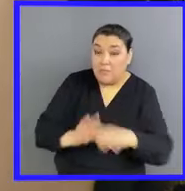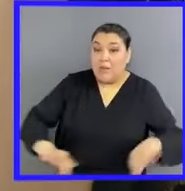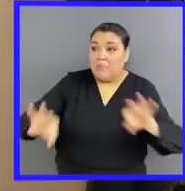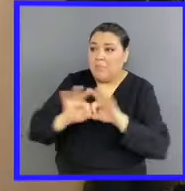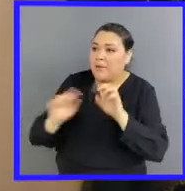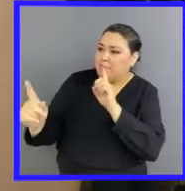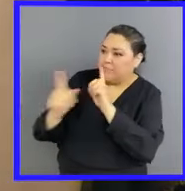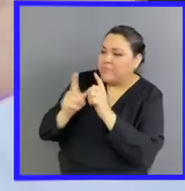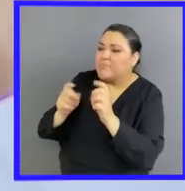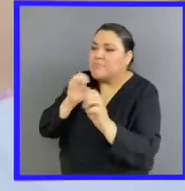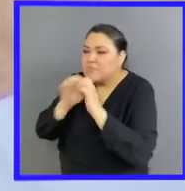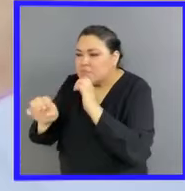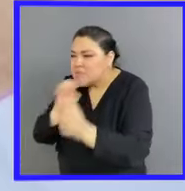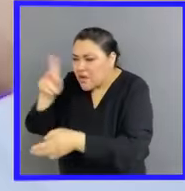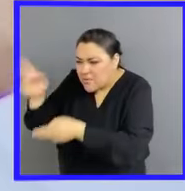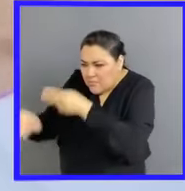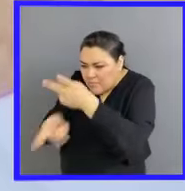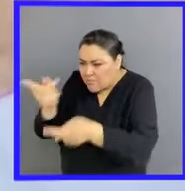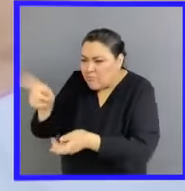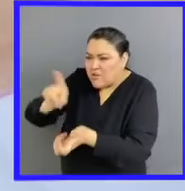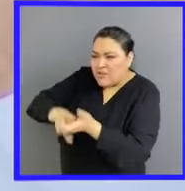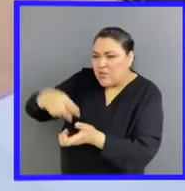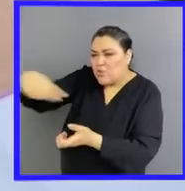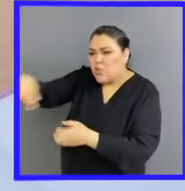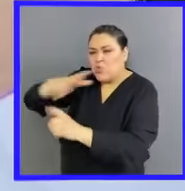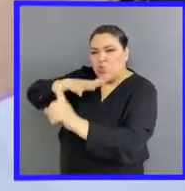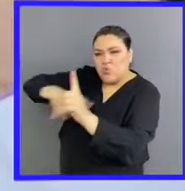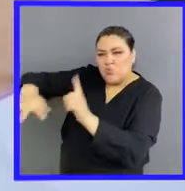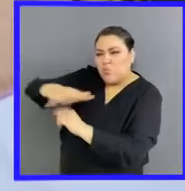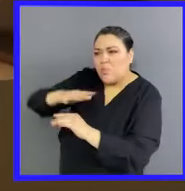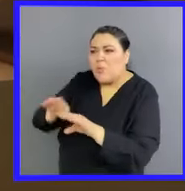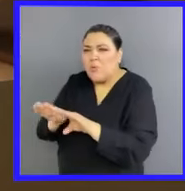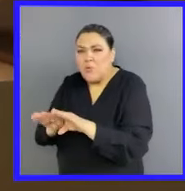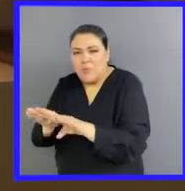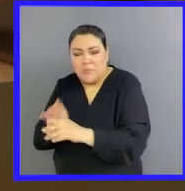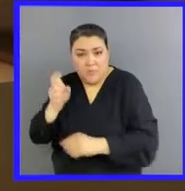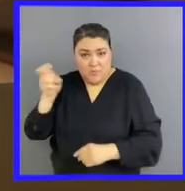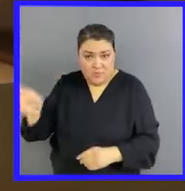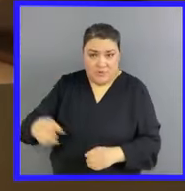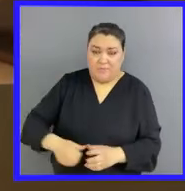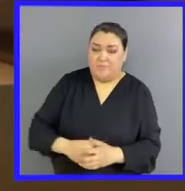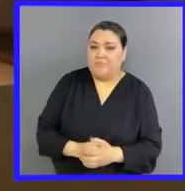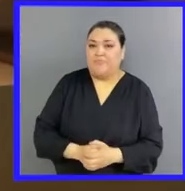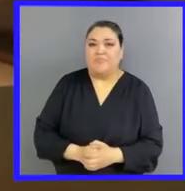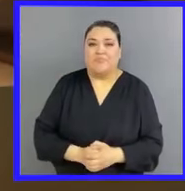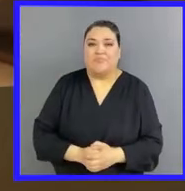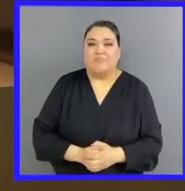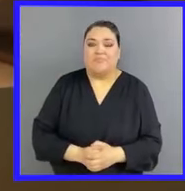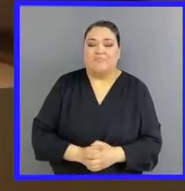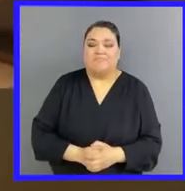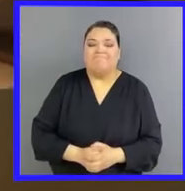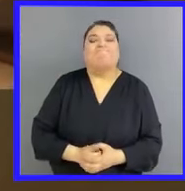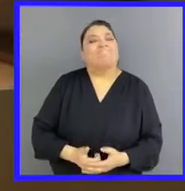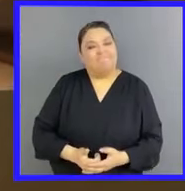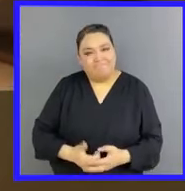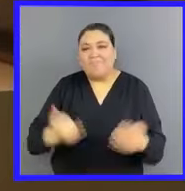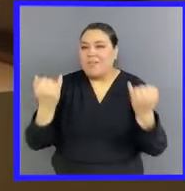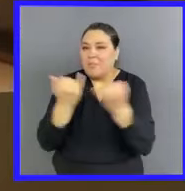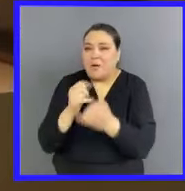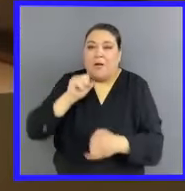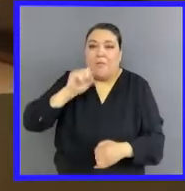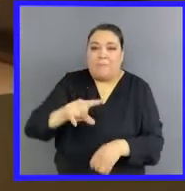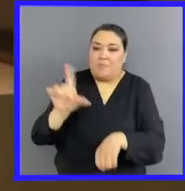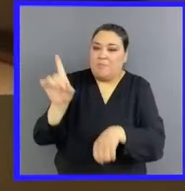conocer de mejor manera los contextos en los que se desarrollan las partes. Y justamente en el marco de los 16 días